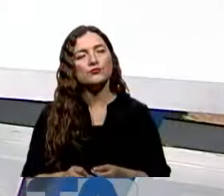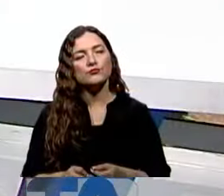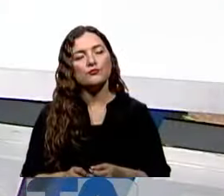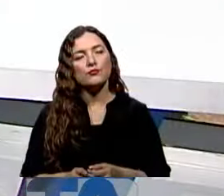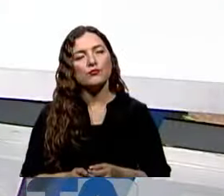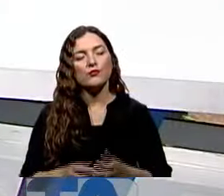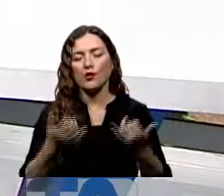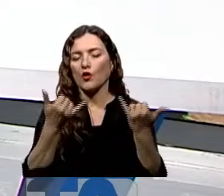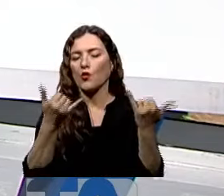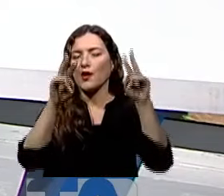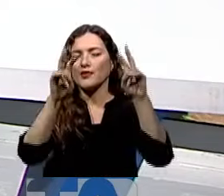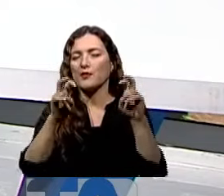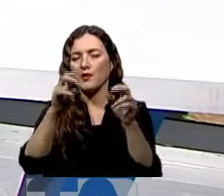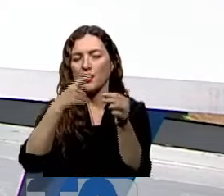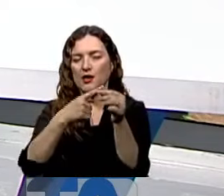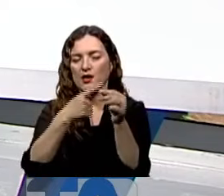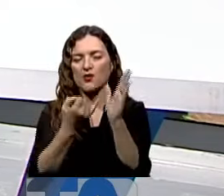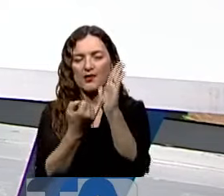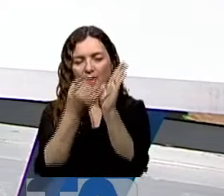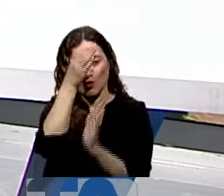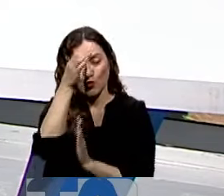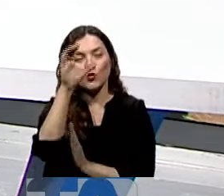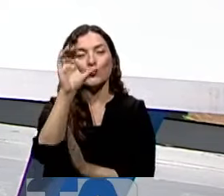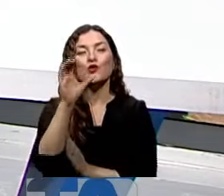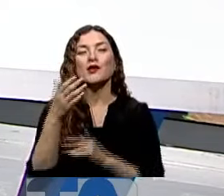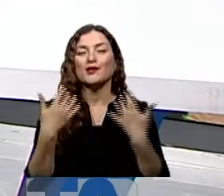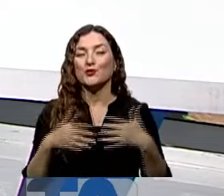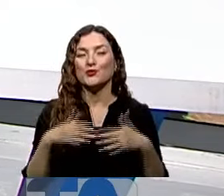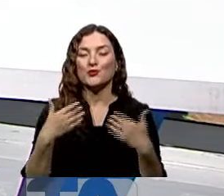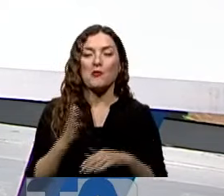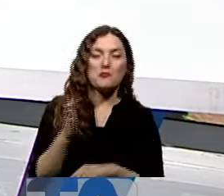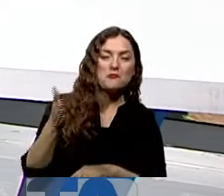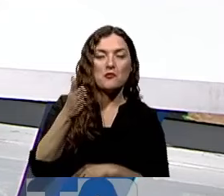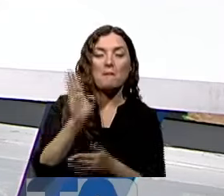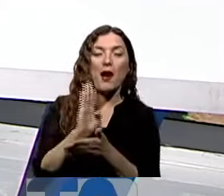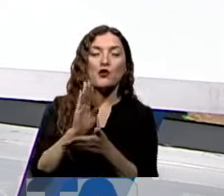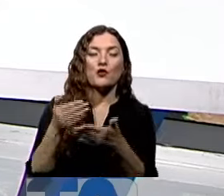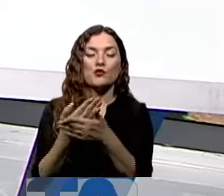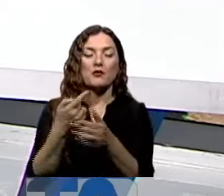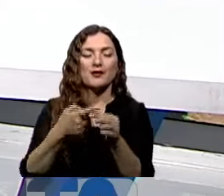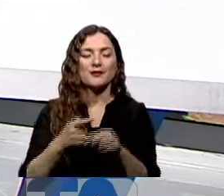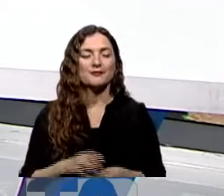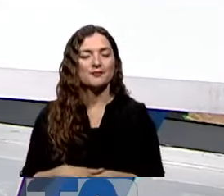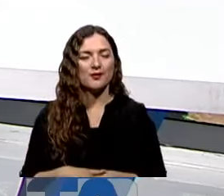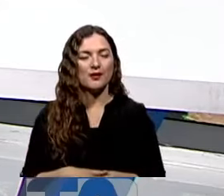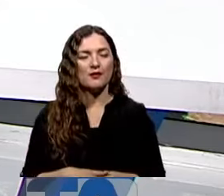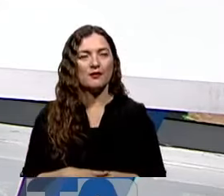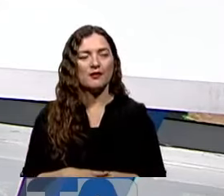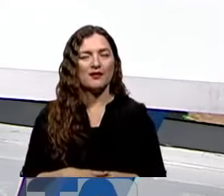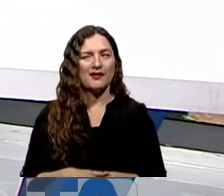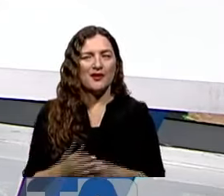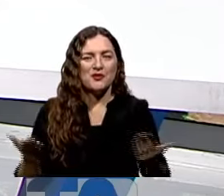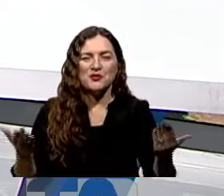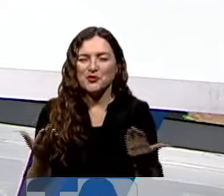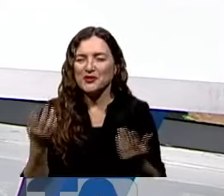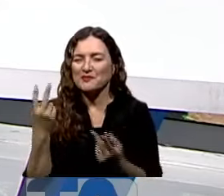Así es, ya estamos en nuestro segmento Quito, Raíces y Cultura. Eso quiere decir que vamos a hacer un recorrido por un nuevo barrio de nuestra querida capital. Y hoy vamos a visitar uno